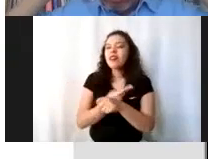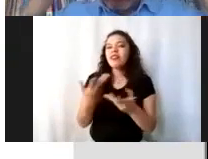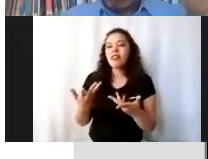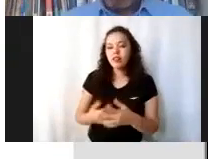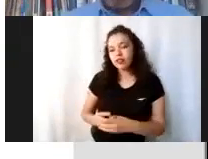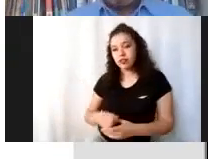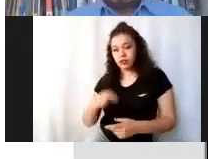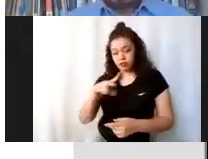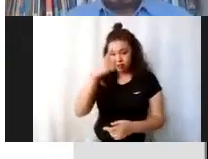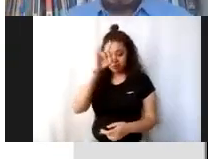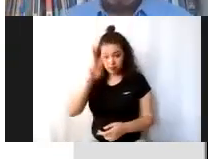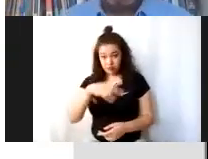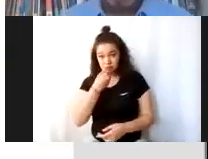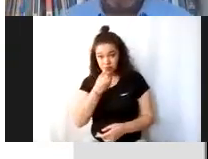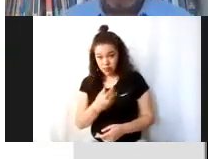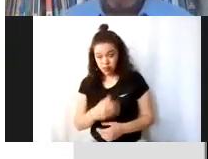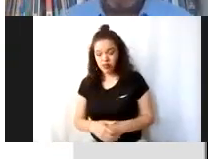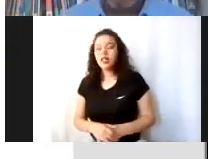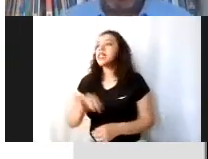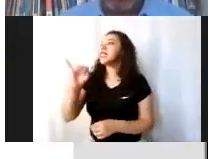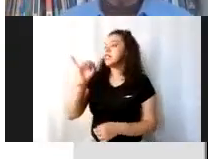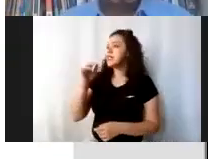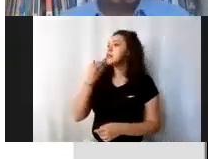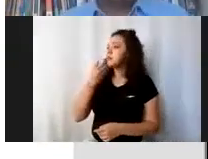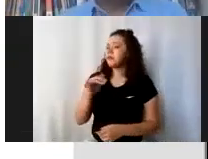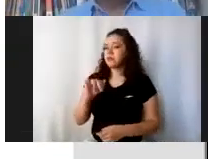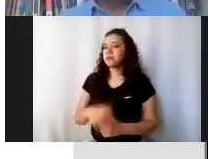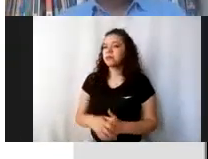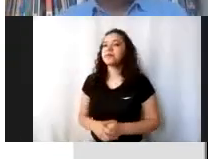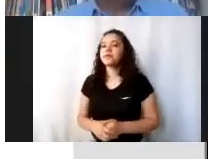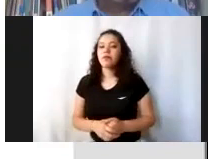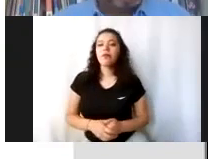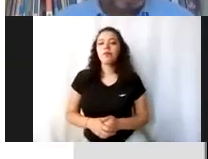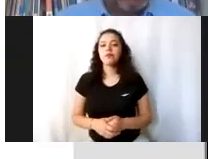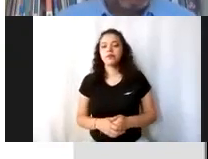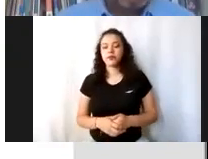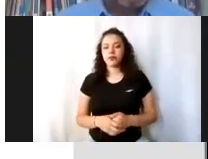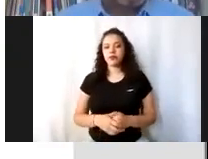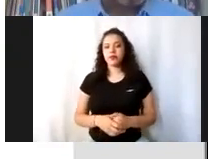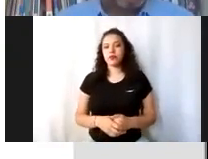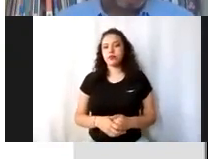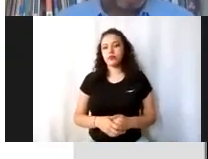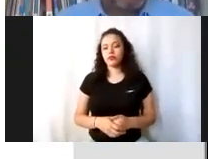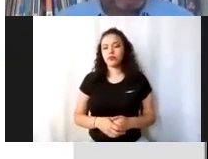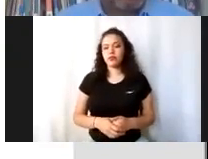correcto? Así es, sí. Ok, sí, bien. De todas maneras,